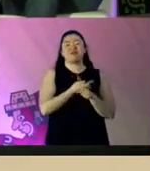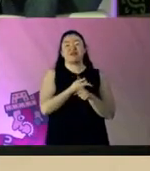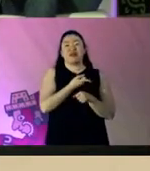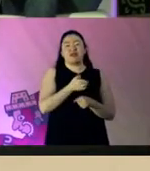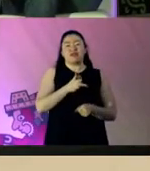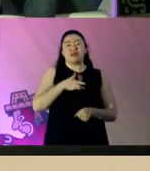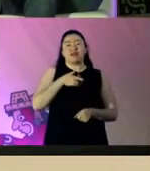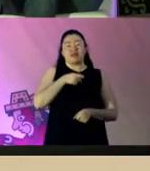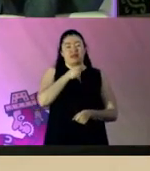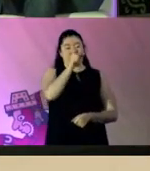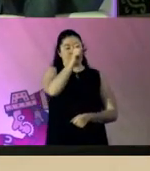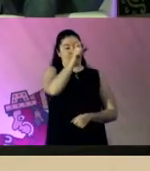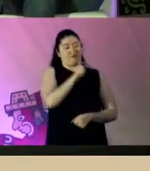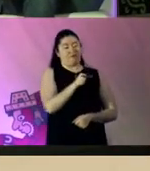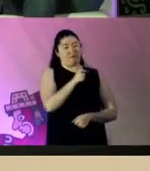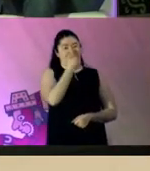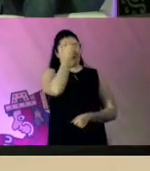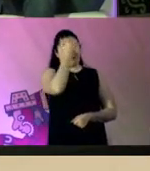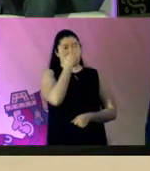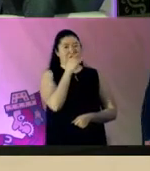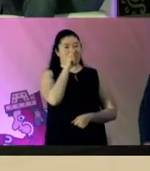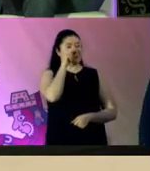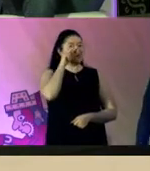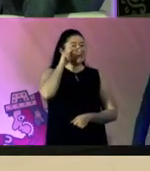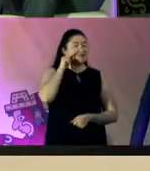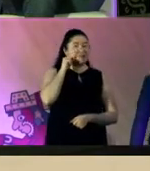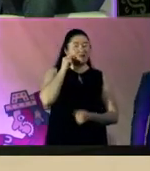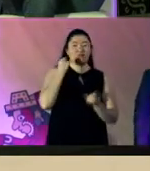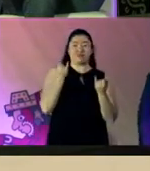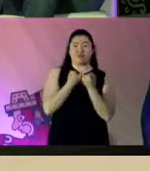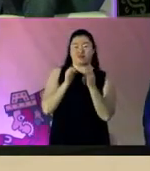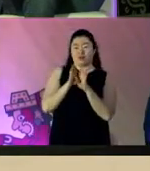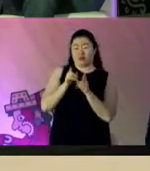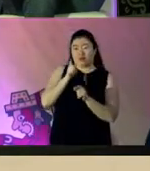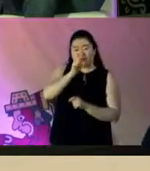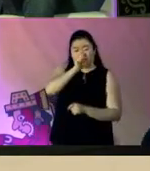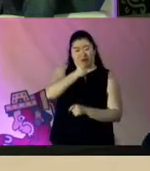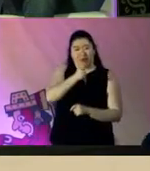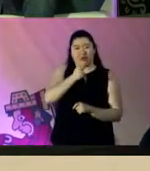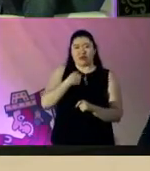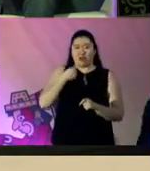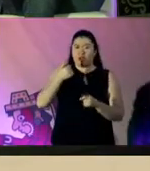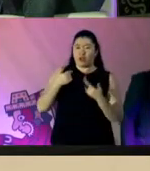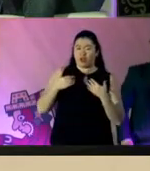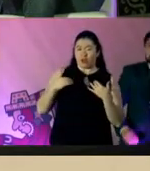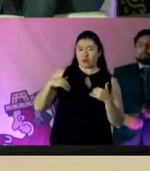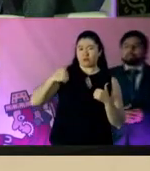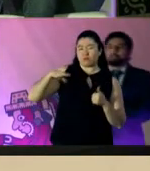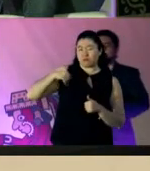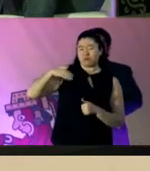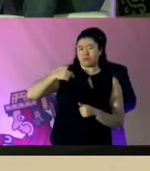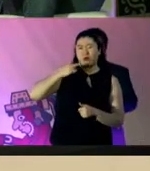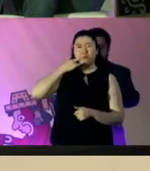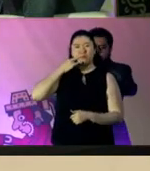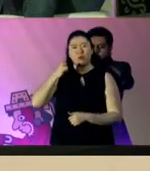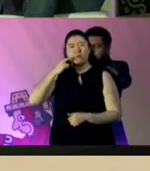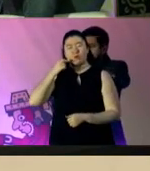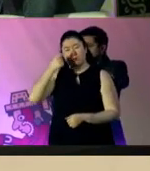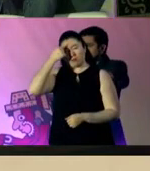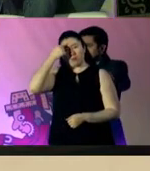suya la figura de emiliano zapata como un símbolo de lucha como un símbolo de rebeldía